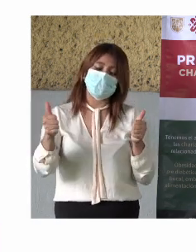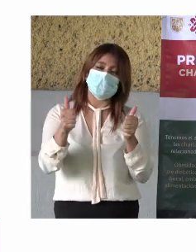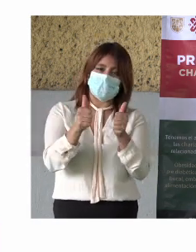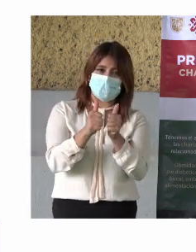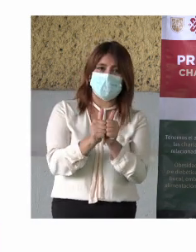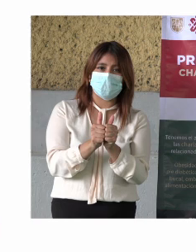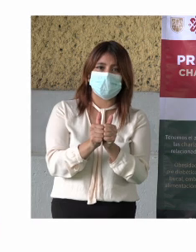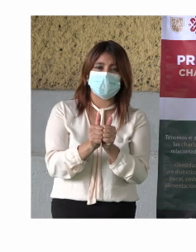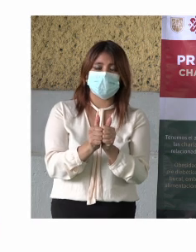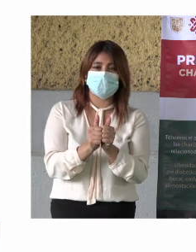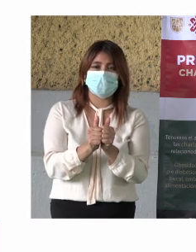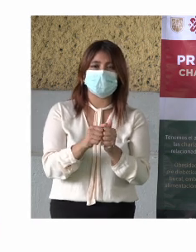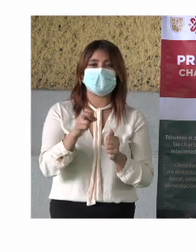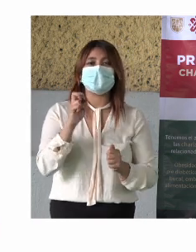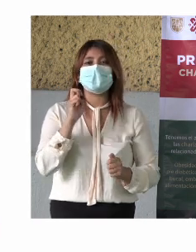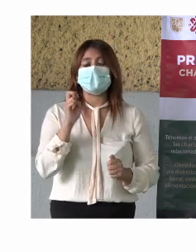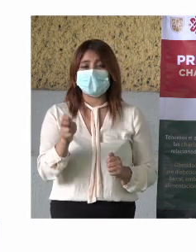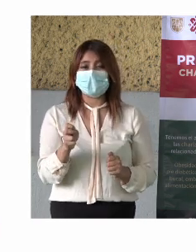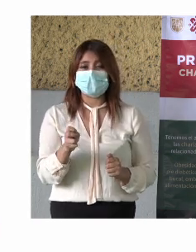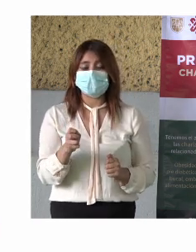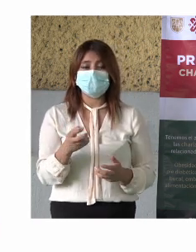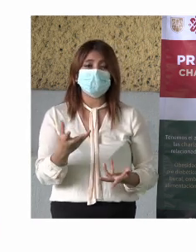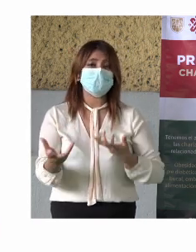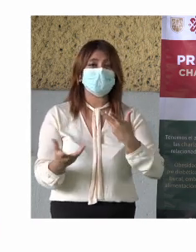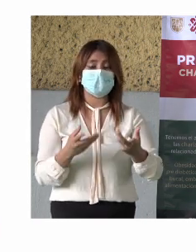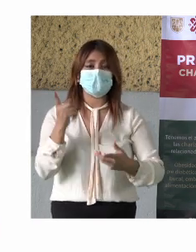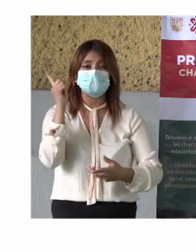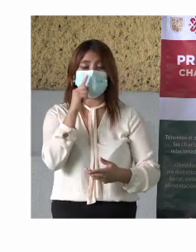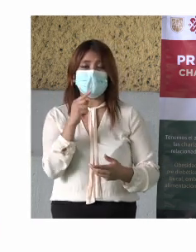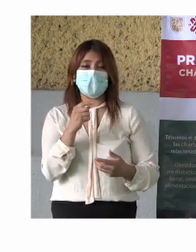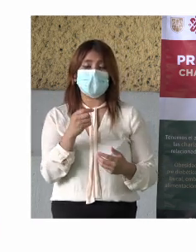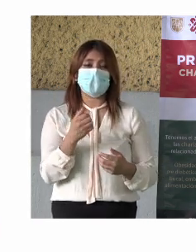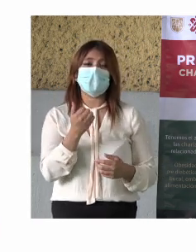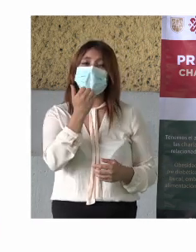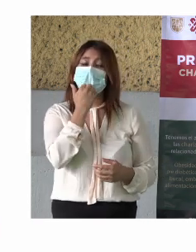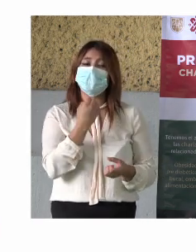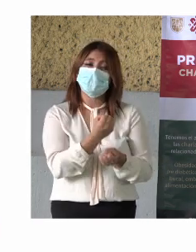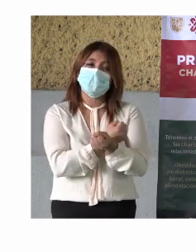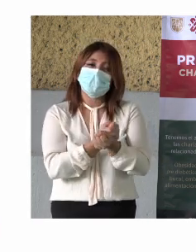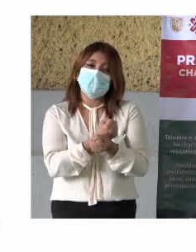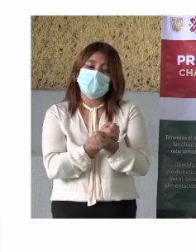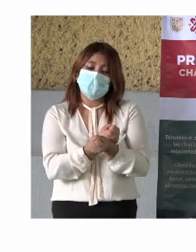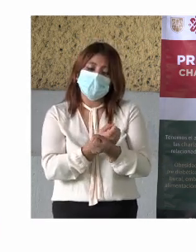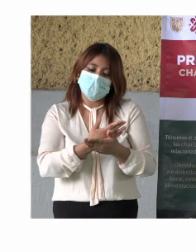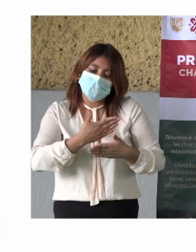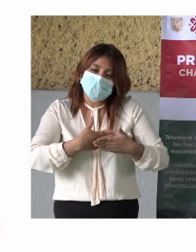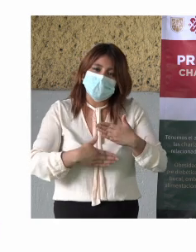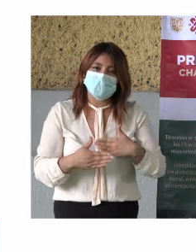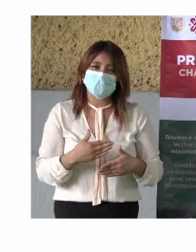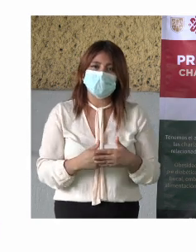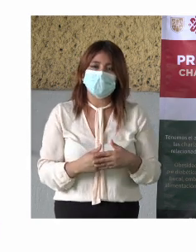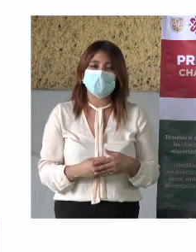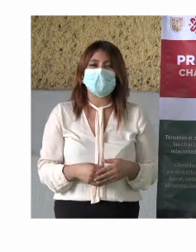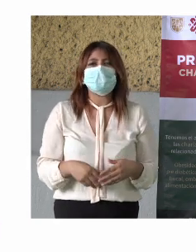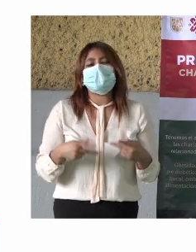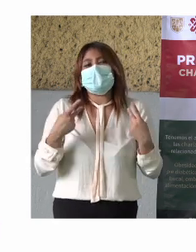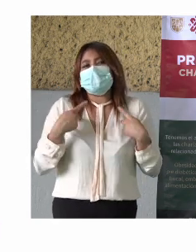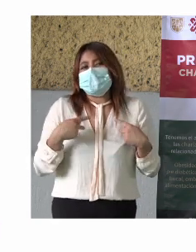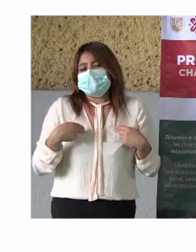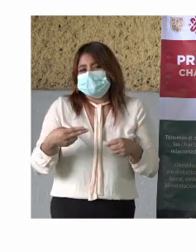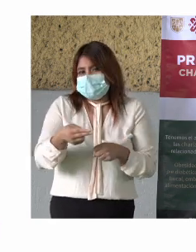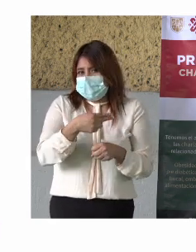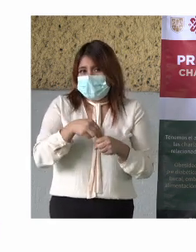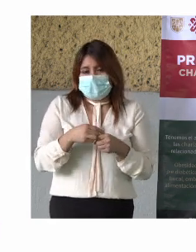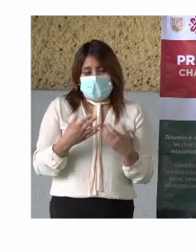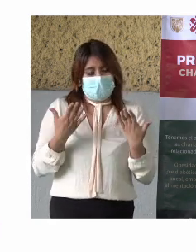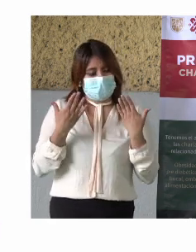insulina, ahí es donde va a estar actuando para metabolizar la glucosa. Una persona que no tiene diabetes, nuestra